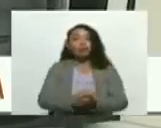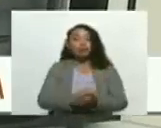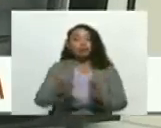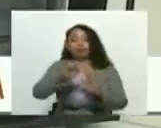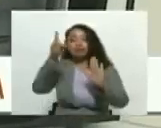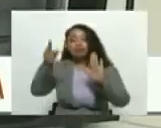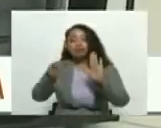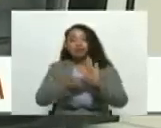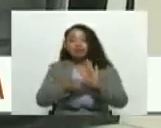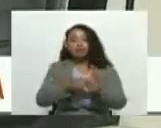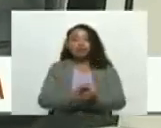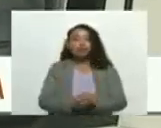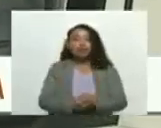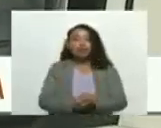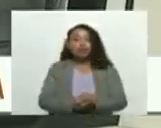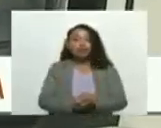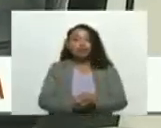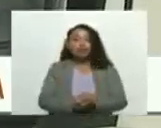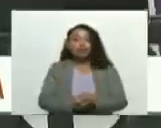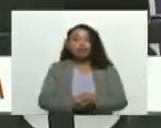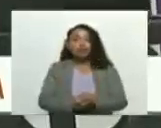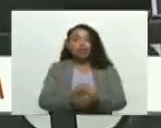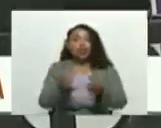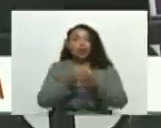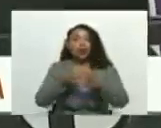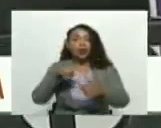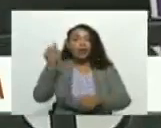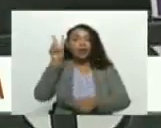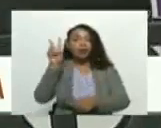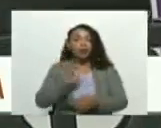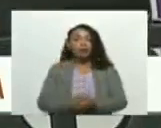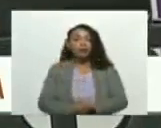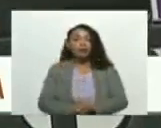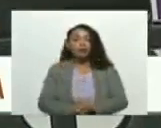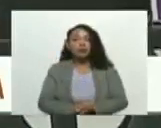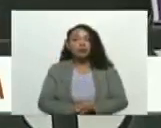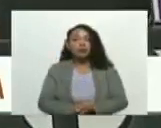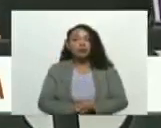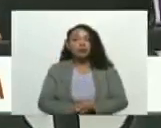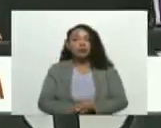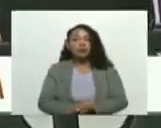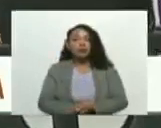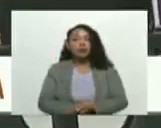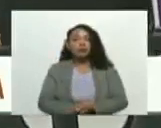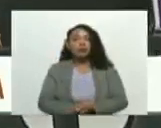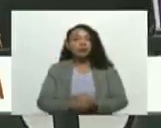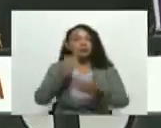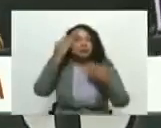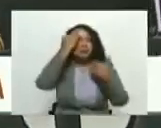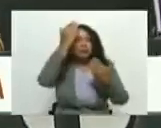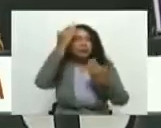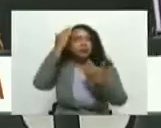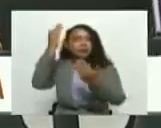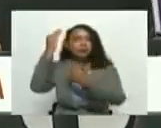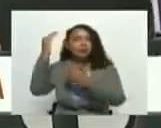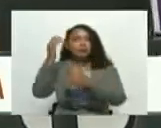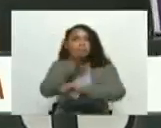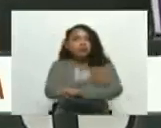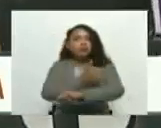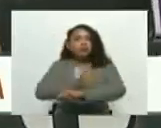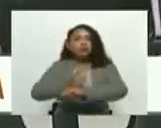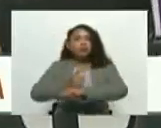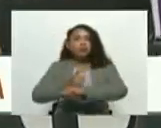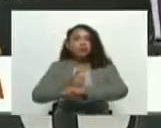las proveedurías, de las tiendas de las proveedurías de Venezuela. Saludos, vicepresidenta, saludos a todas las autoridades, saludos